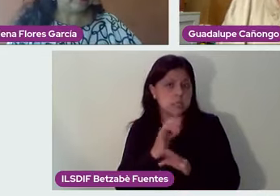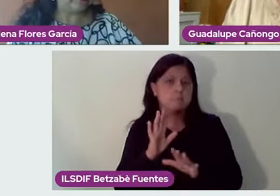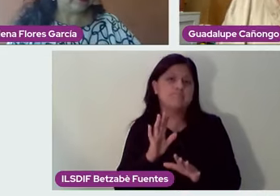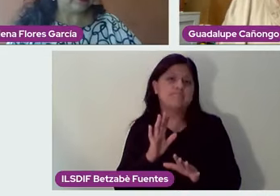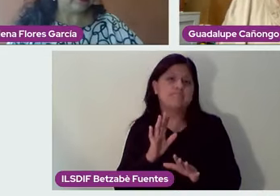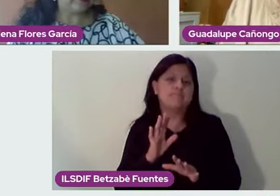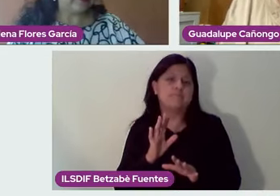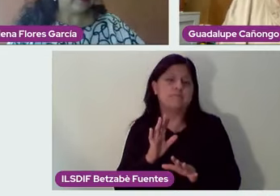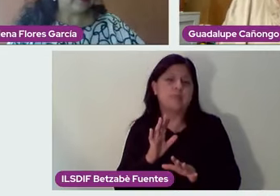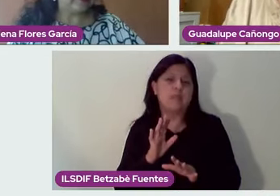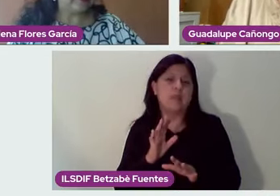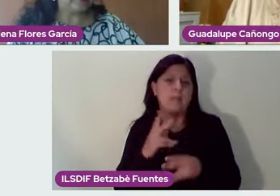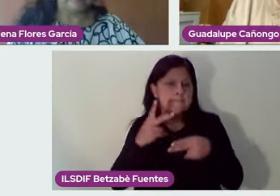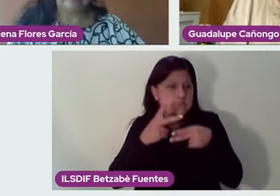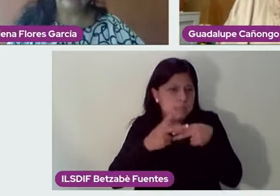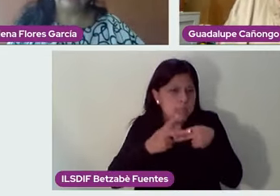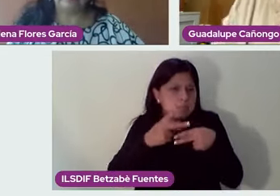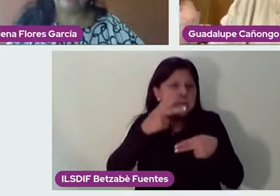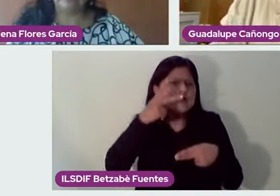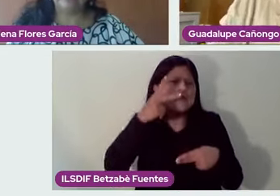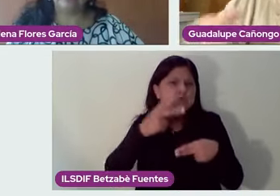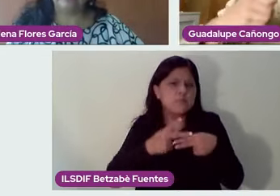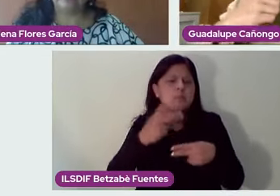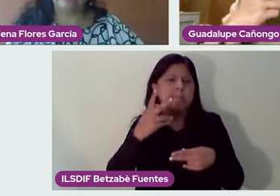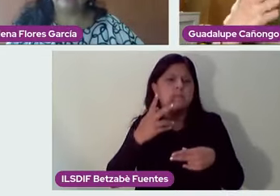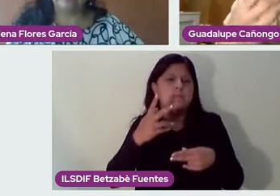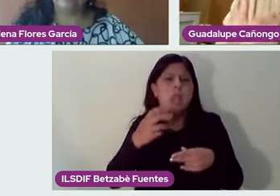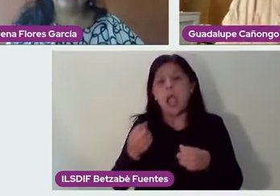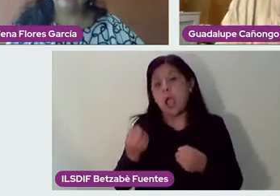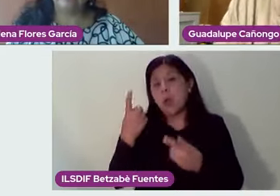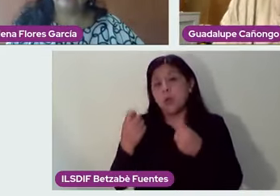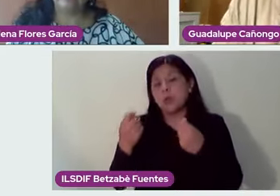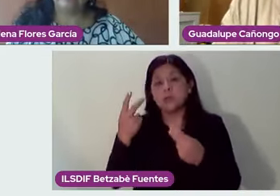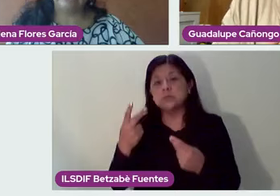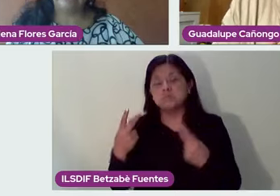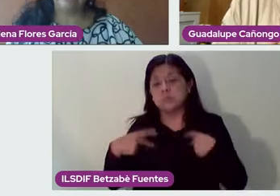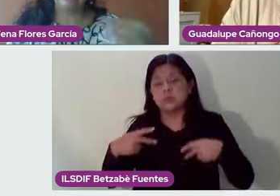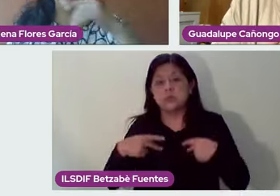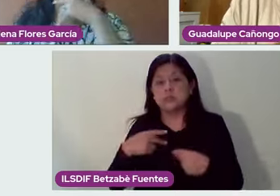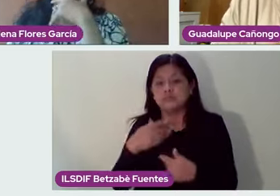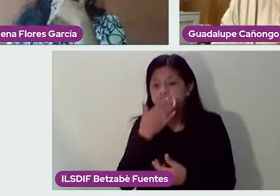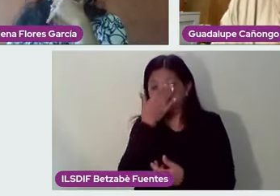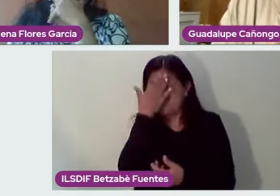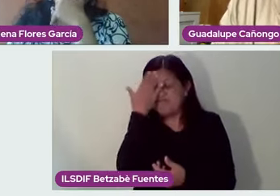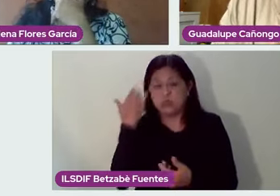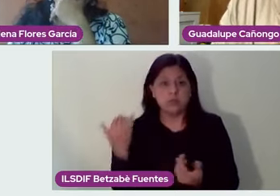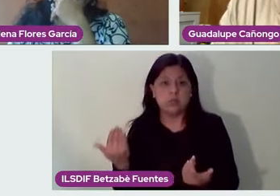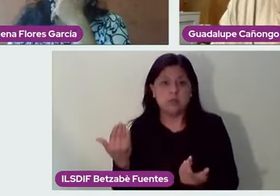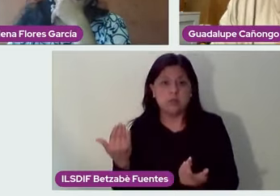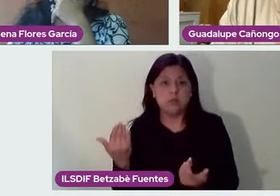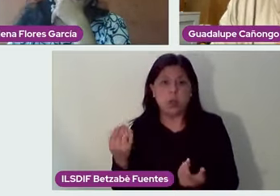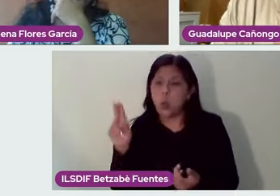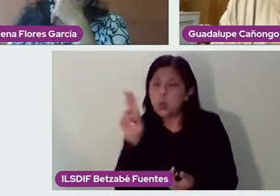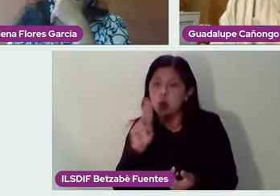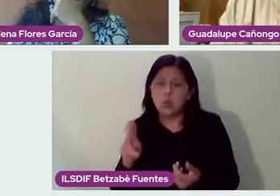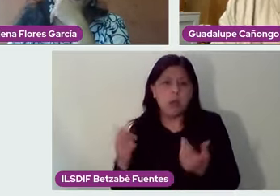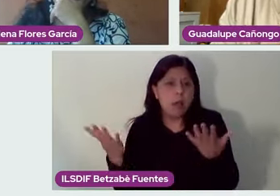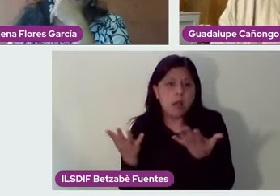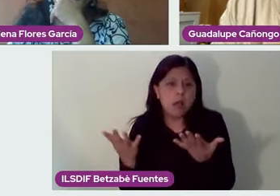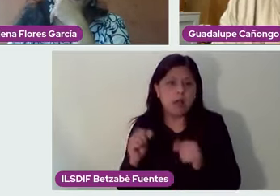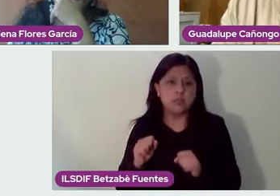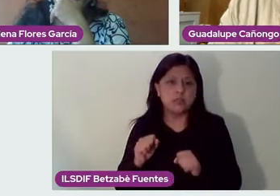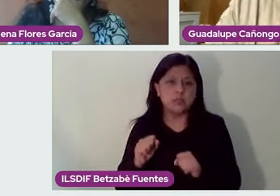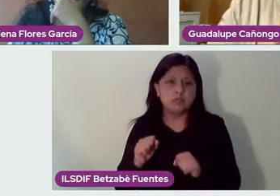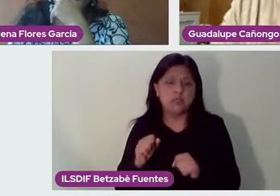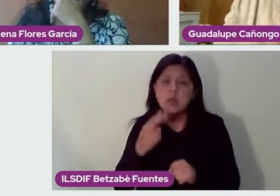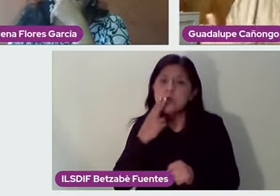esta, a un dispositivo, a una computadora que literalmente